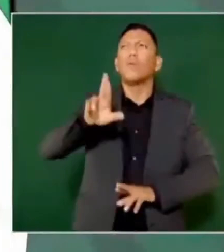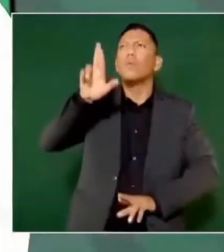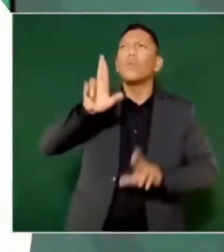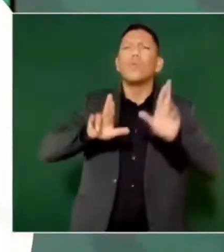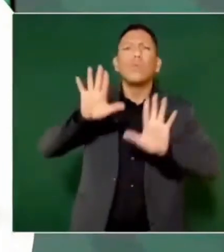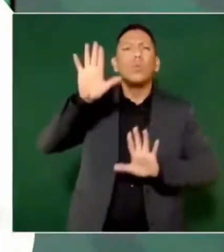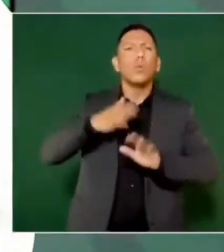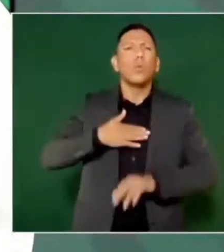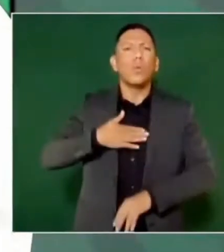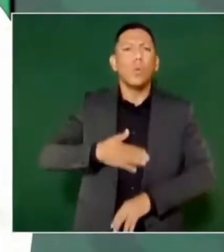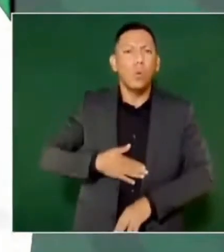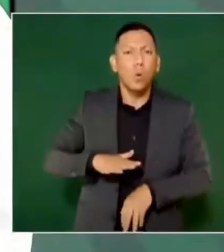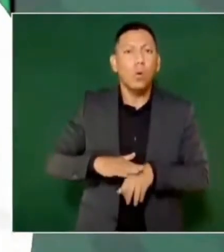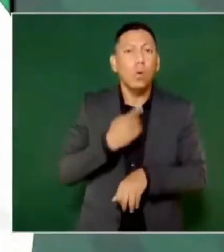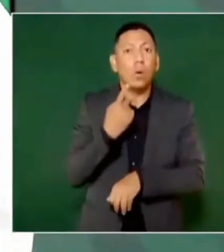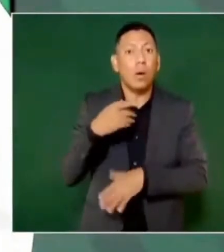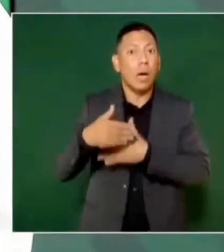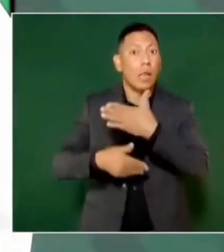porque las riendas